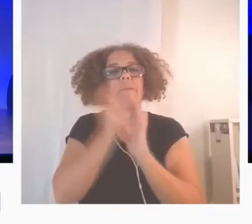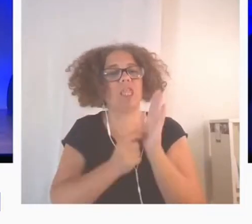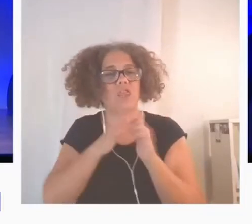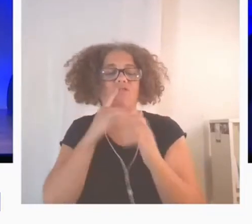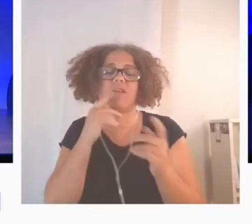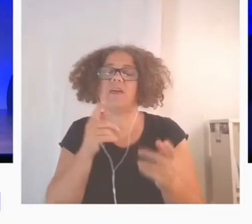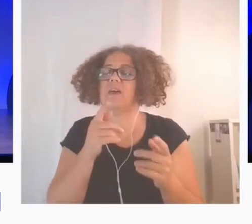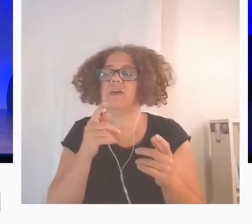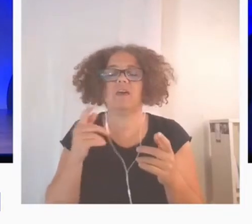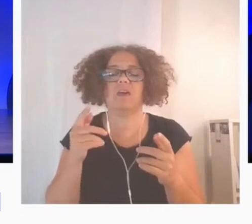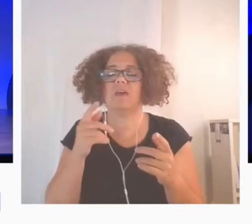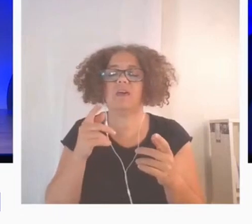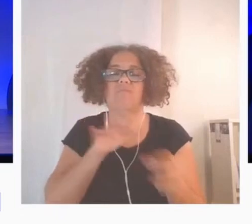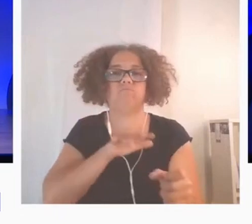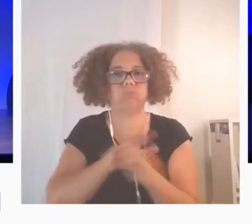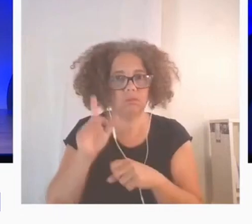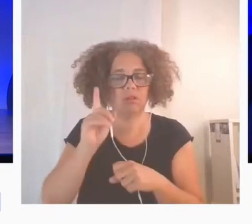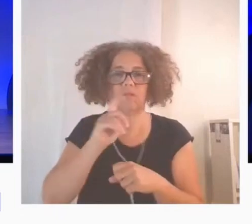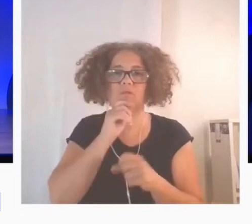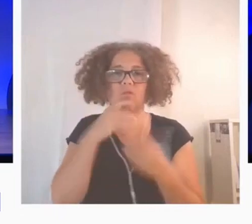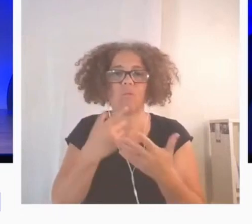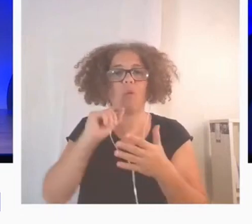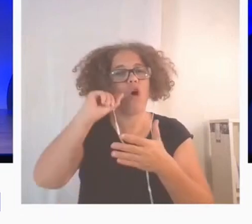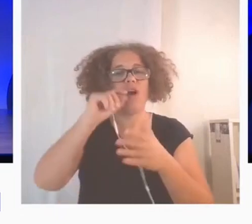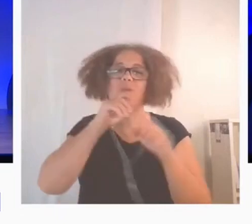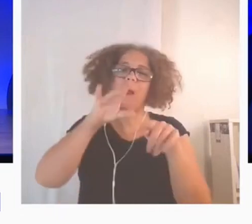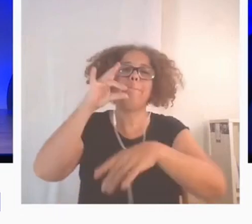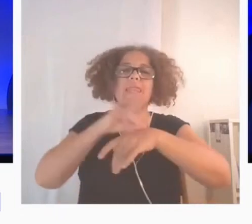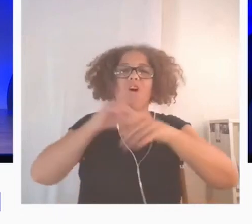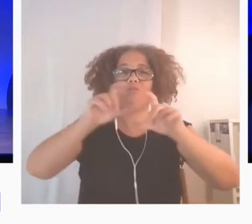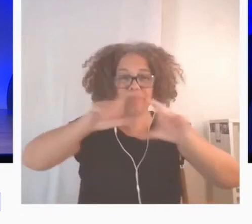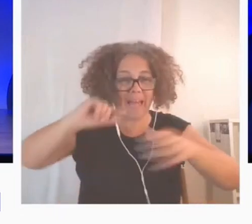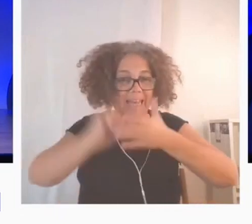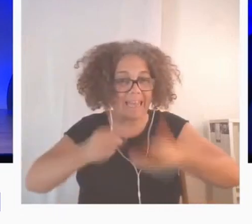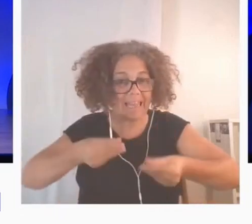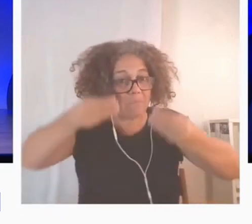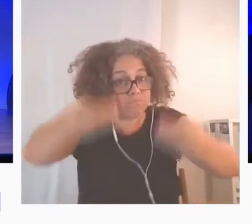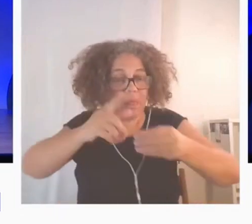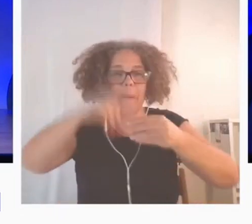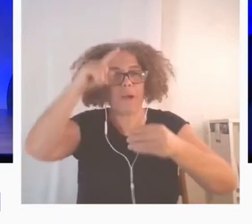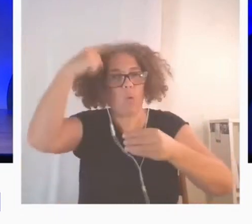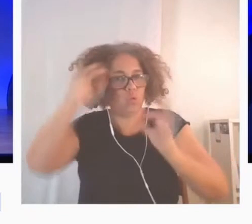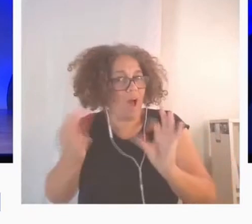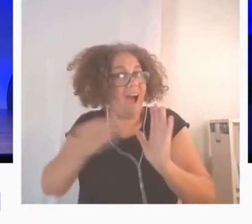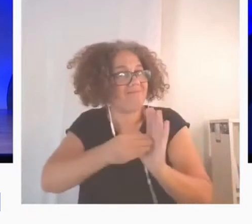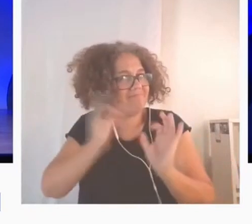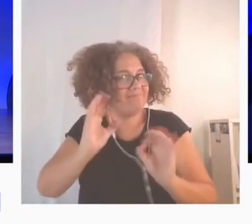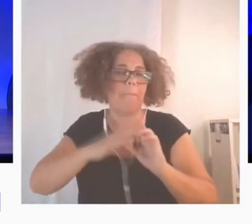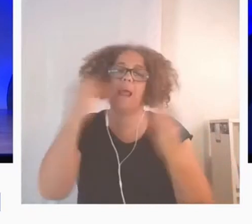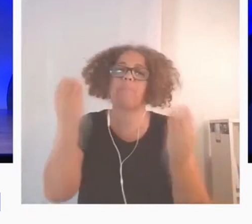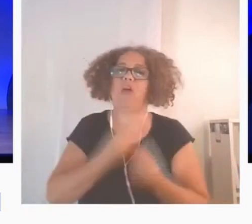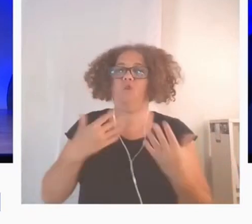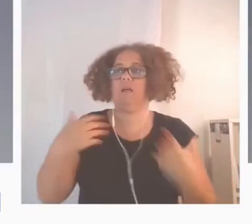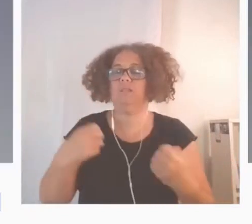se mide esto? Me ha gustado lo de Receta Cultura. Mira, el ejemplo de este año, cuando todo nos ha abierto toda la posibilidad de